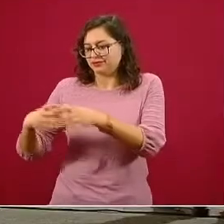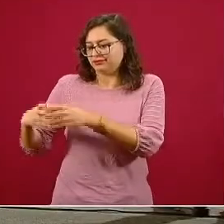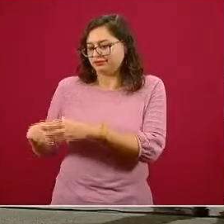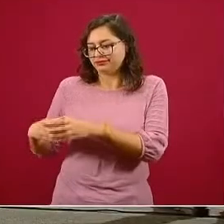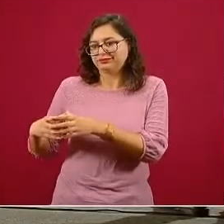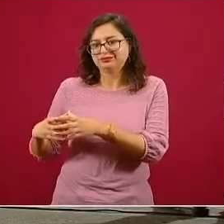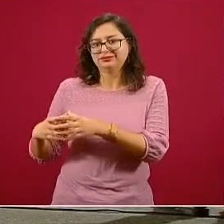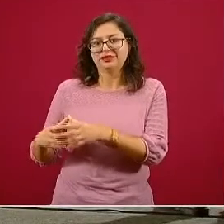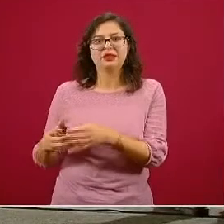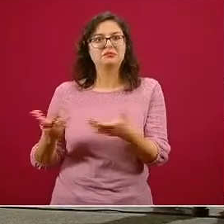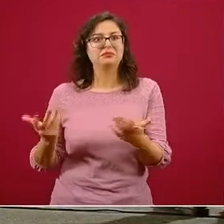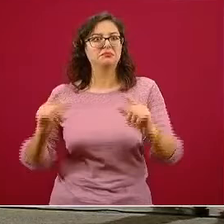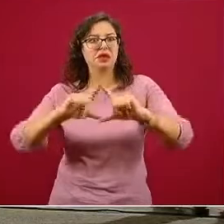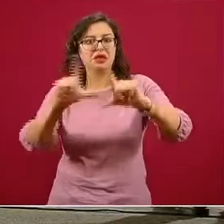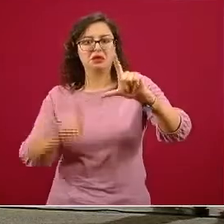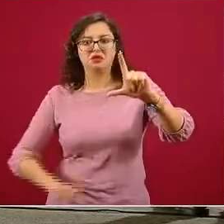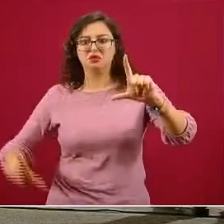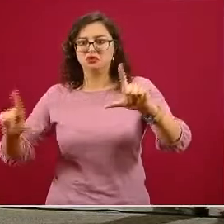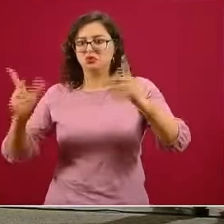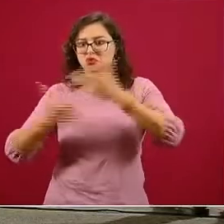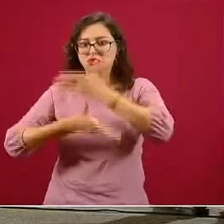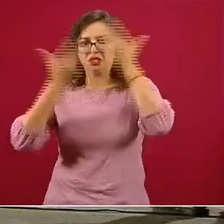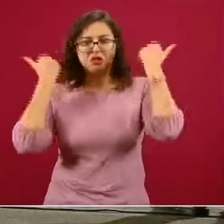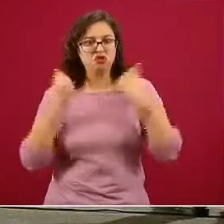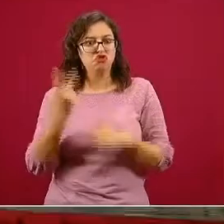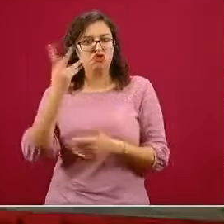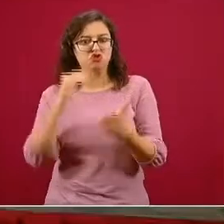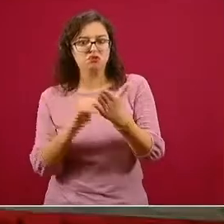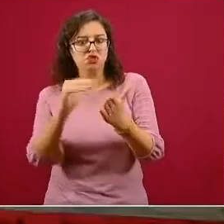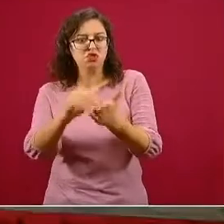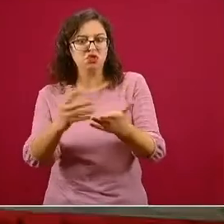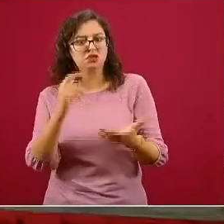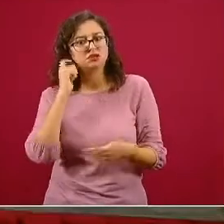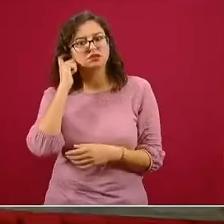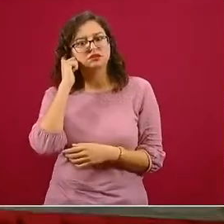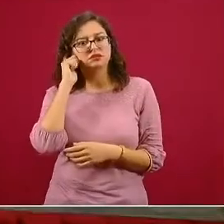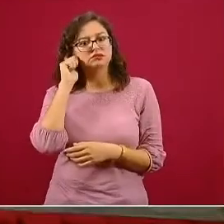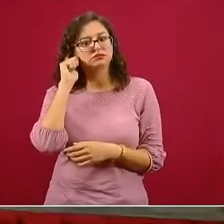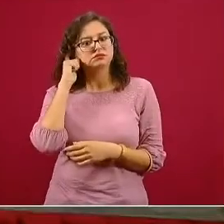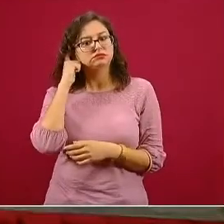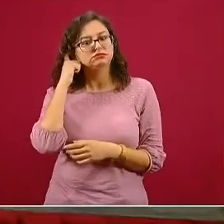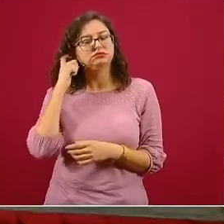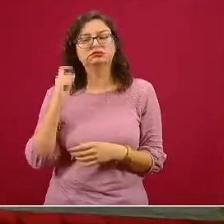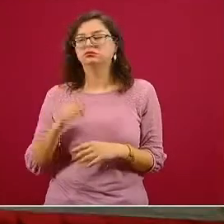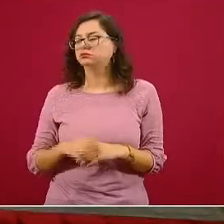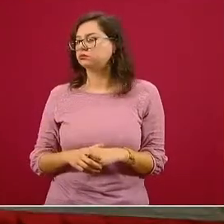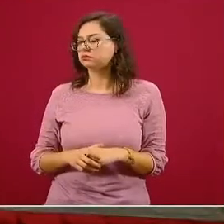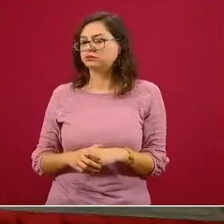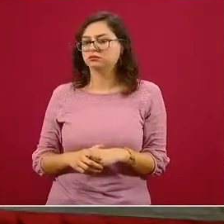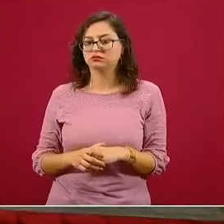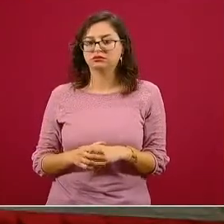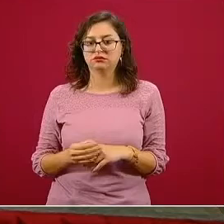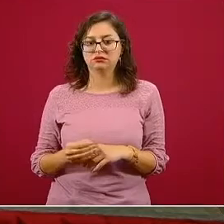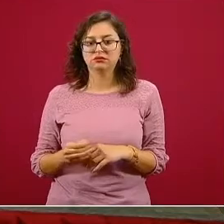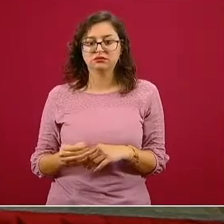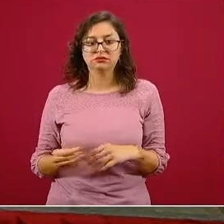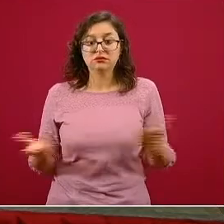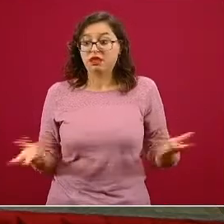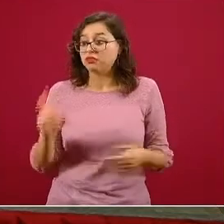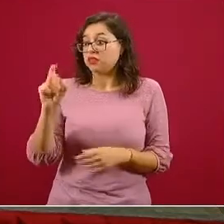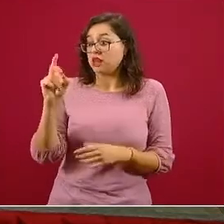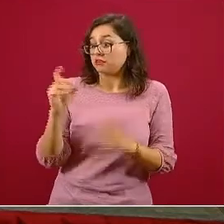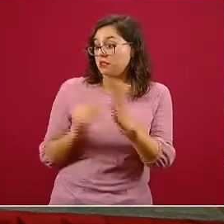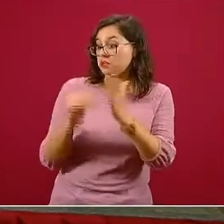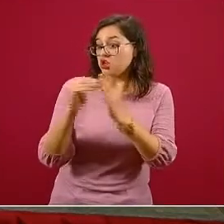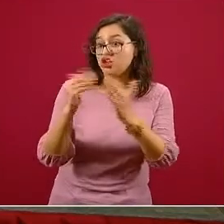casi 2 millones de hogares, no sé cuántos hogares hay en México, pero... ¿En México? Son 30 millones. 30 millones